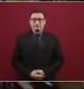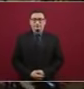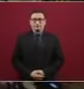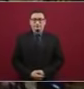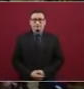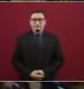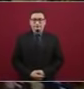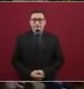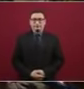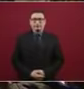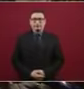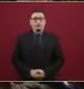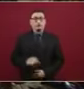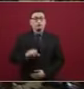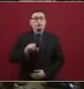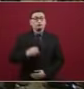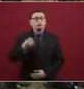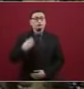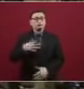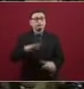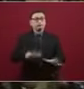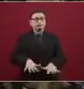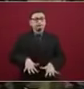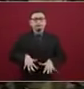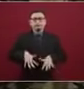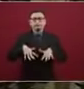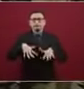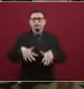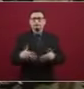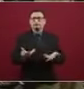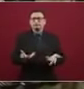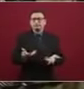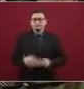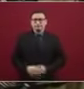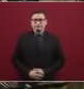La conferencia del día de hoy la vamos a